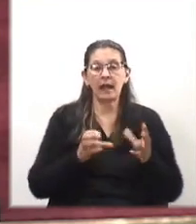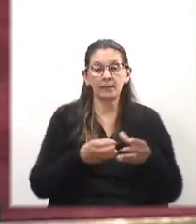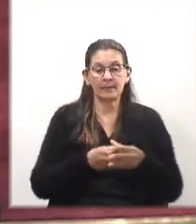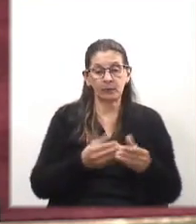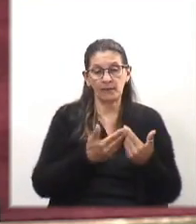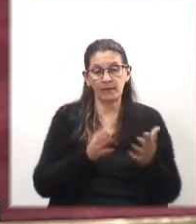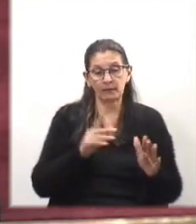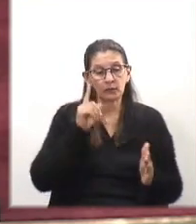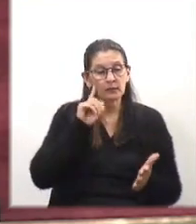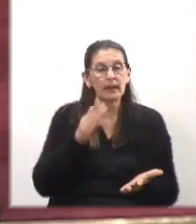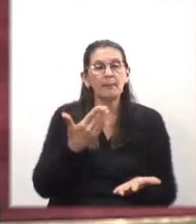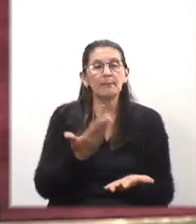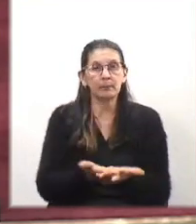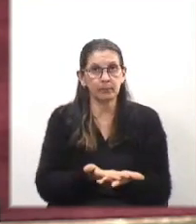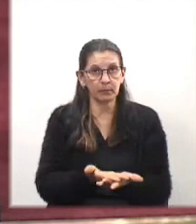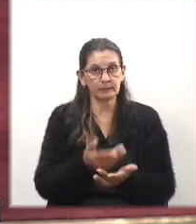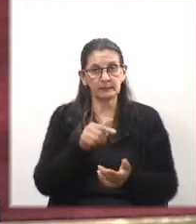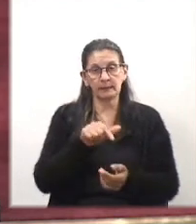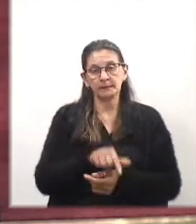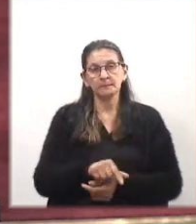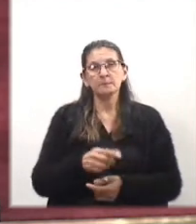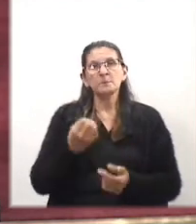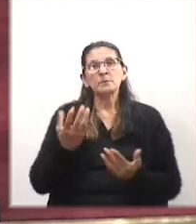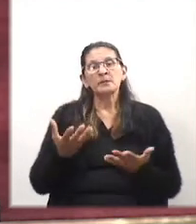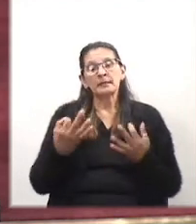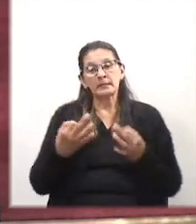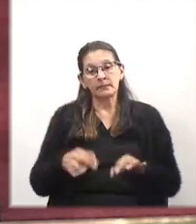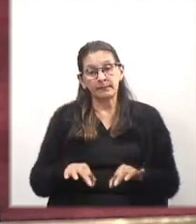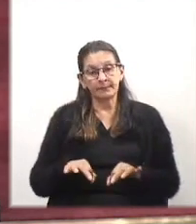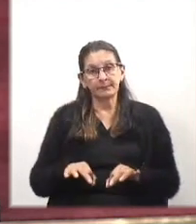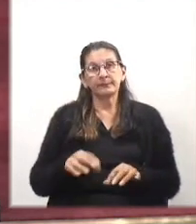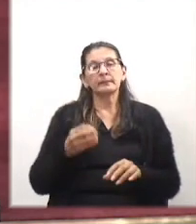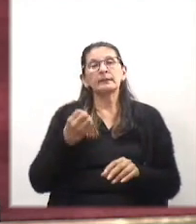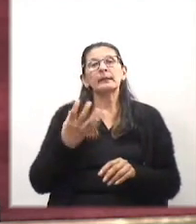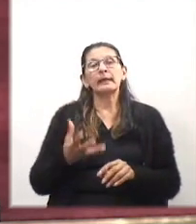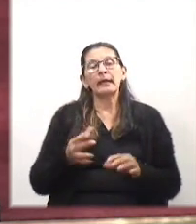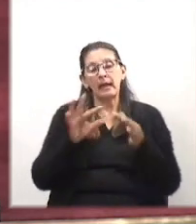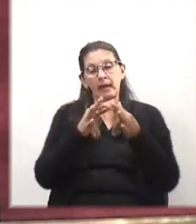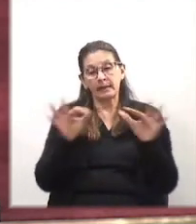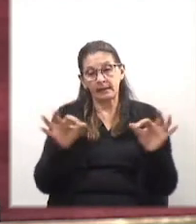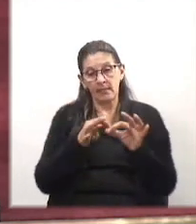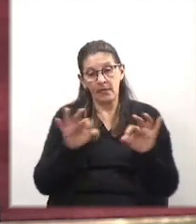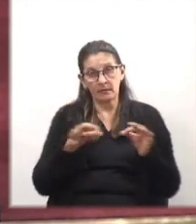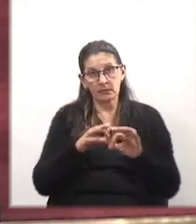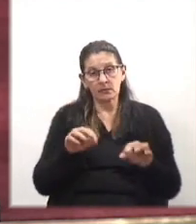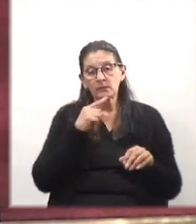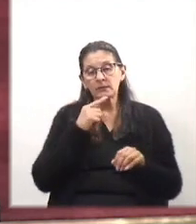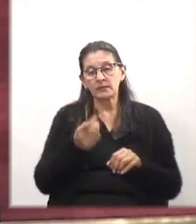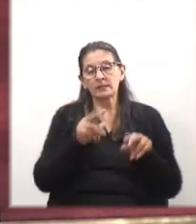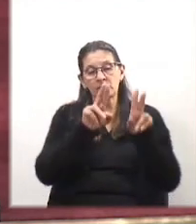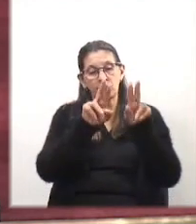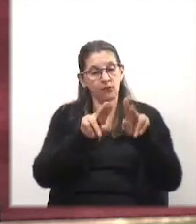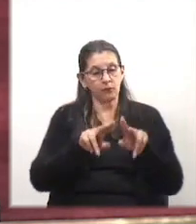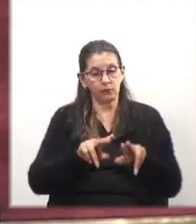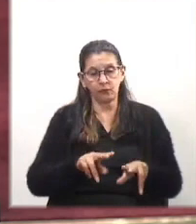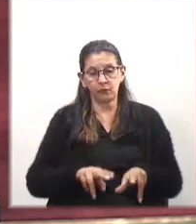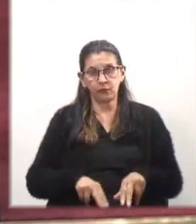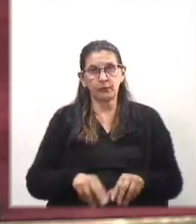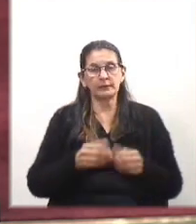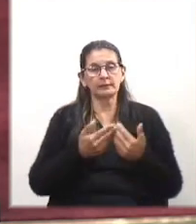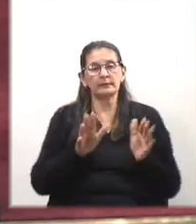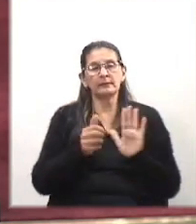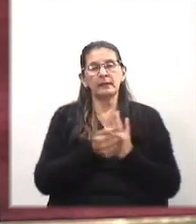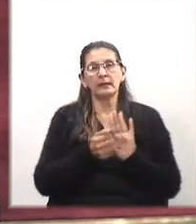que hemos presentado en su debido momento, lo cierto es que en la actual redacción se mantiene la remisión